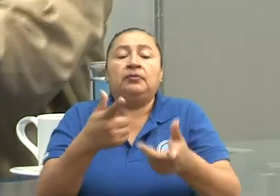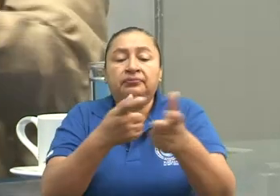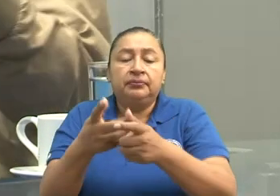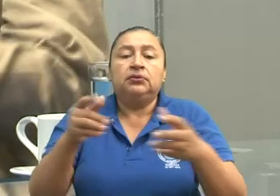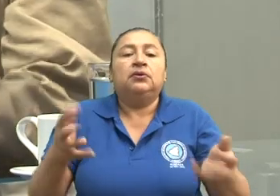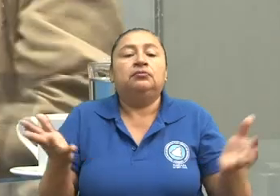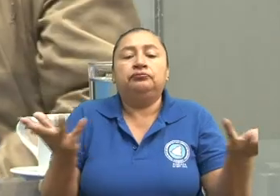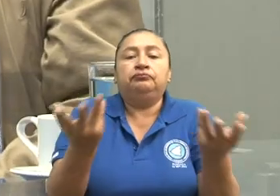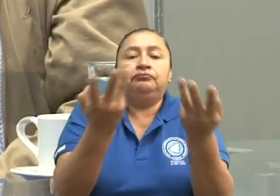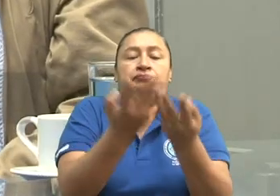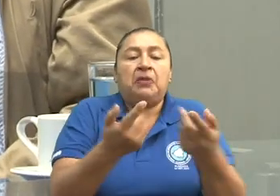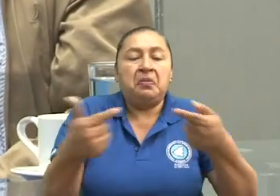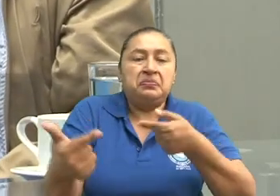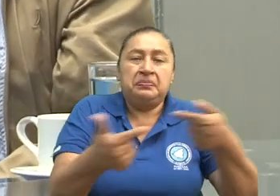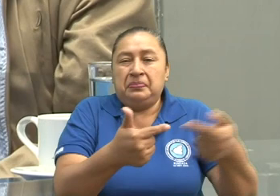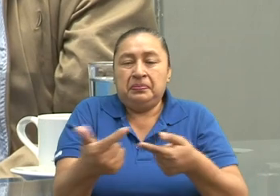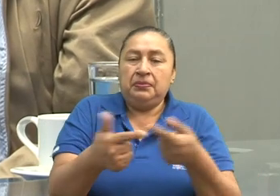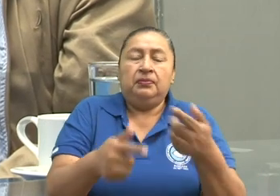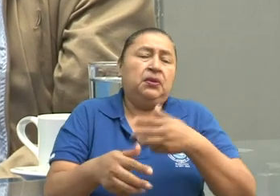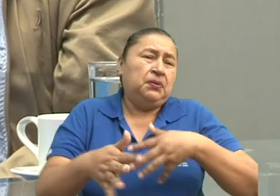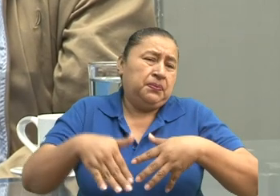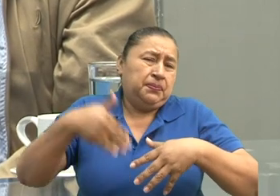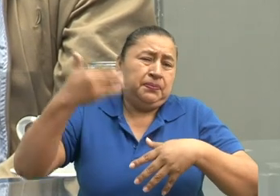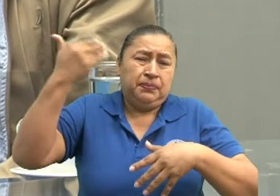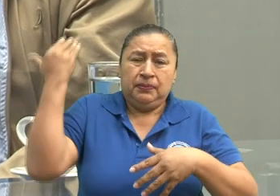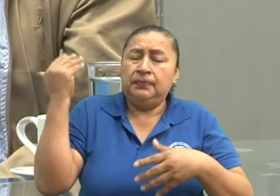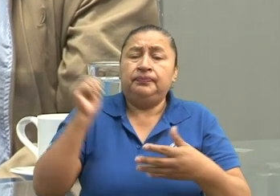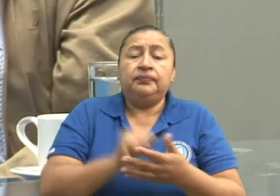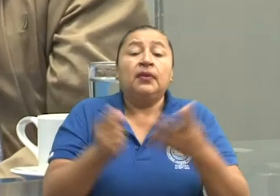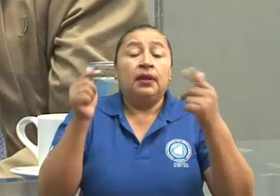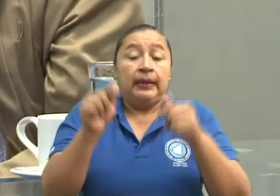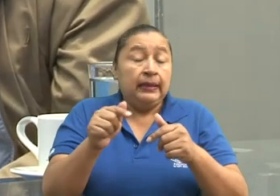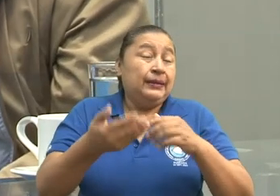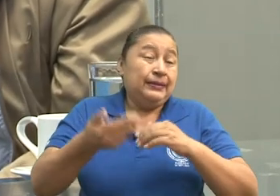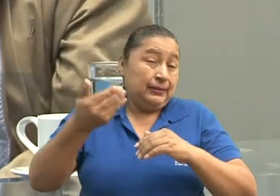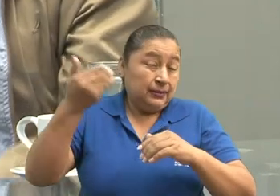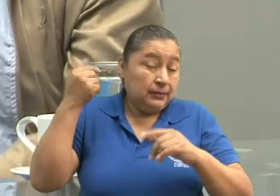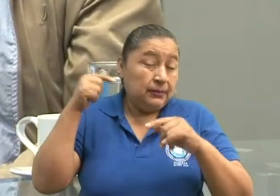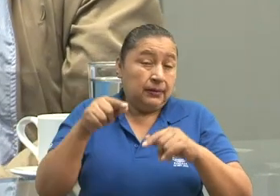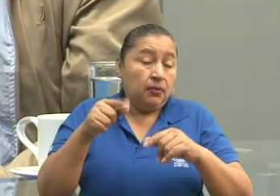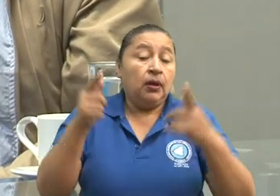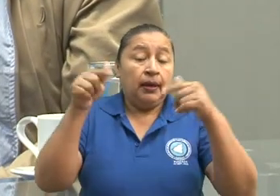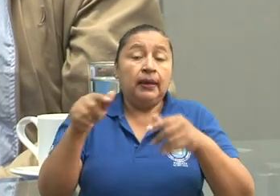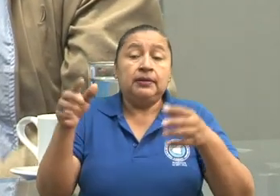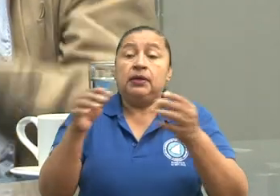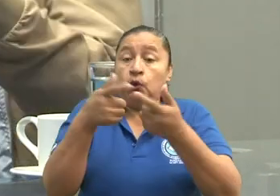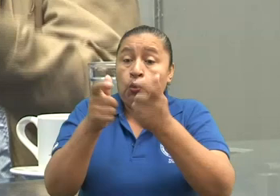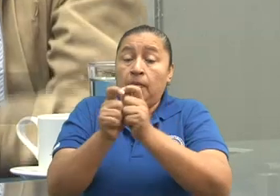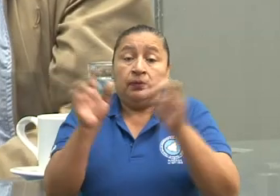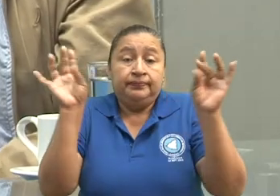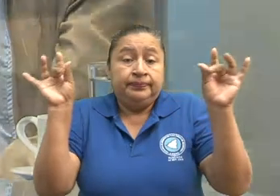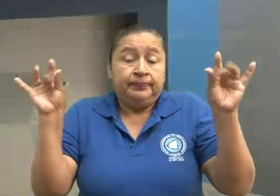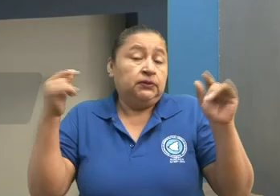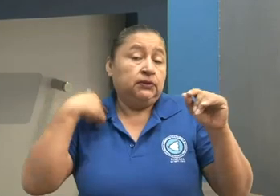intereses de las élites nicaragüense desde aquel momento. Y desde aquel momento también esas élites buscaron siempre, esos